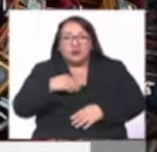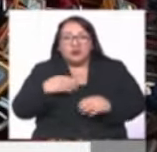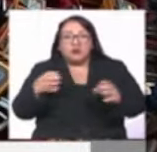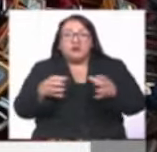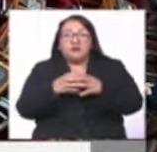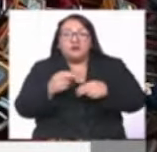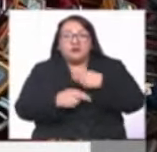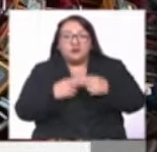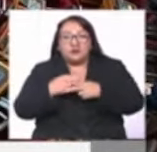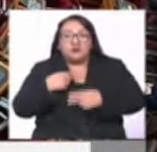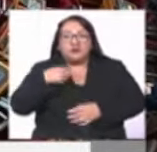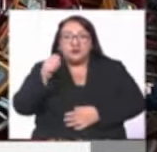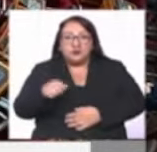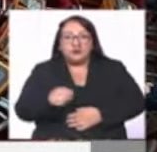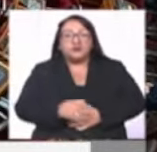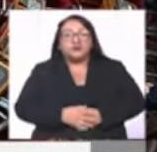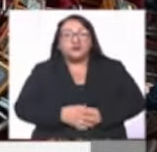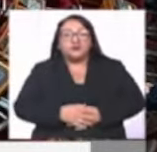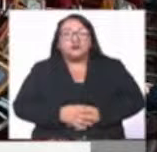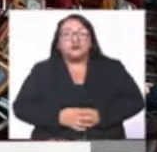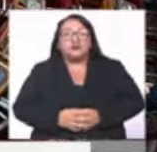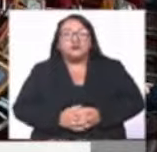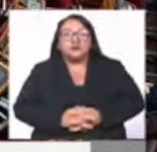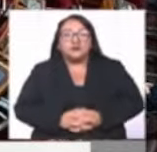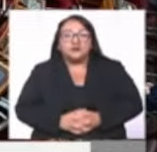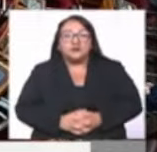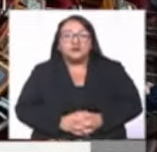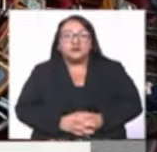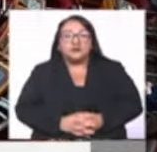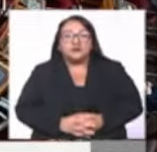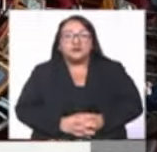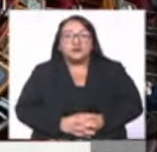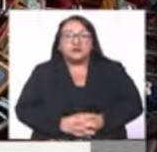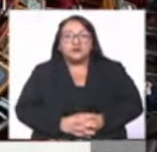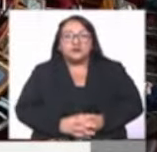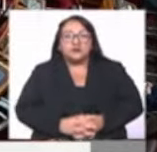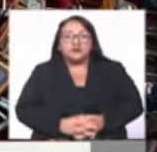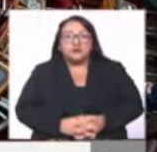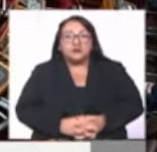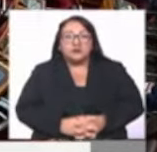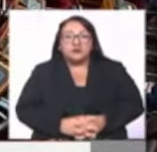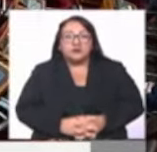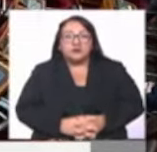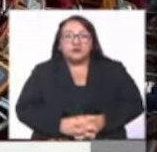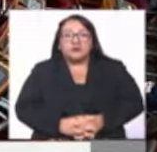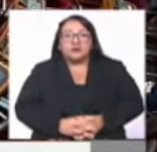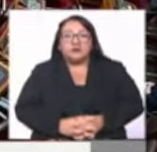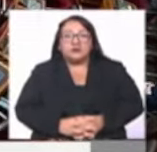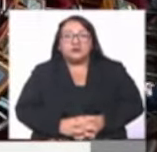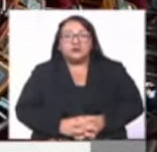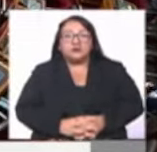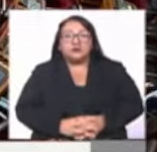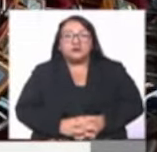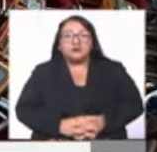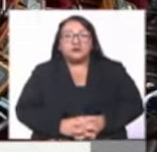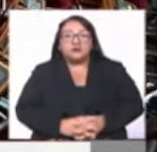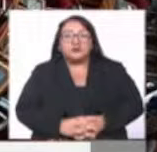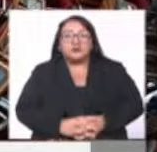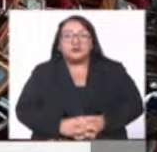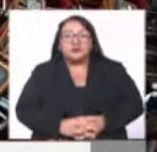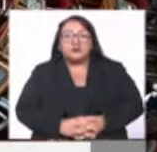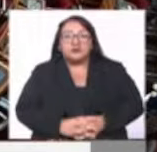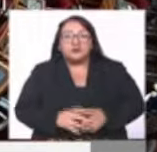junta Nacional de Justicia estamos pas de esta manera los